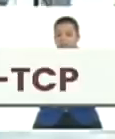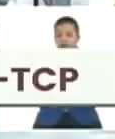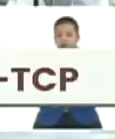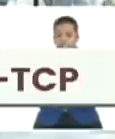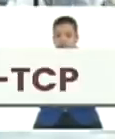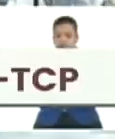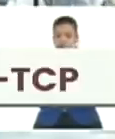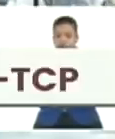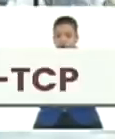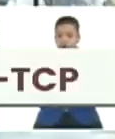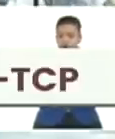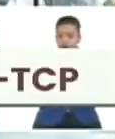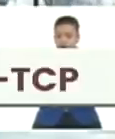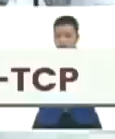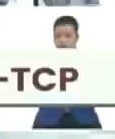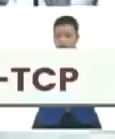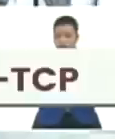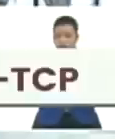norteamericanos,